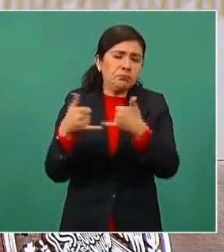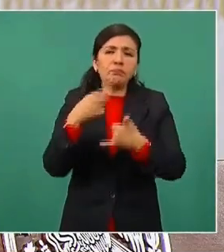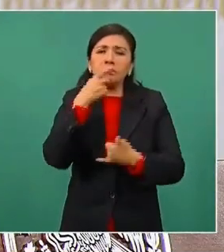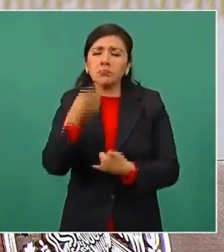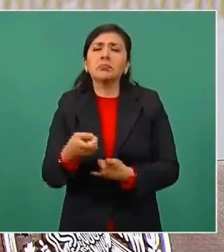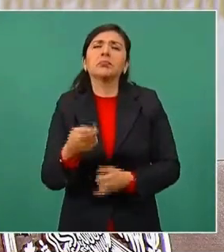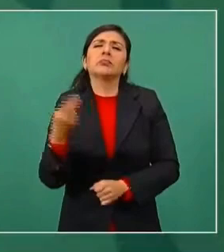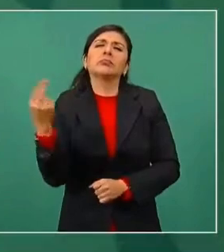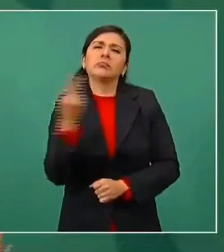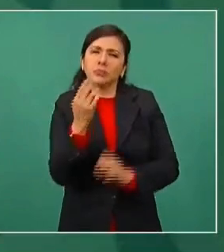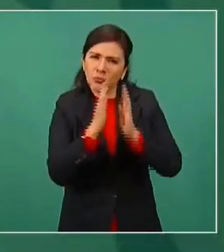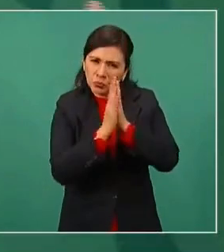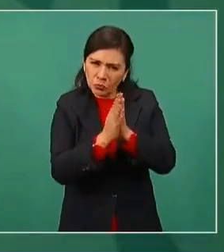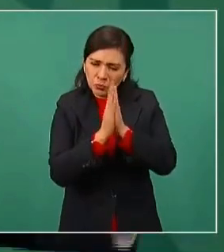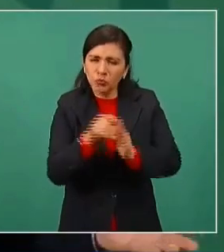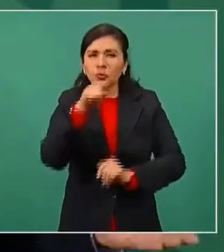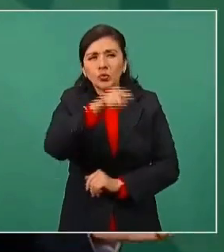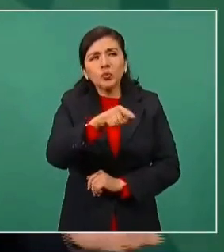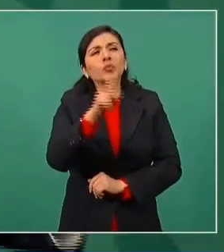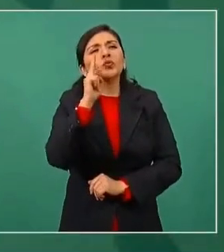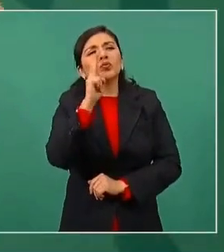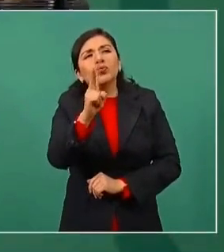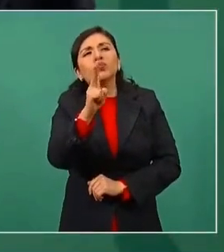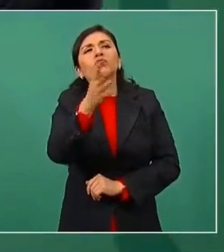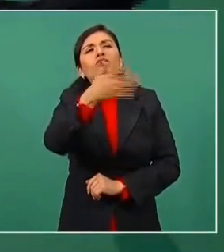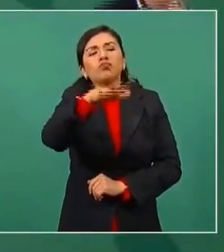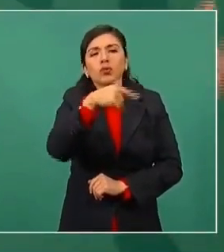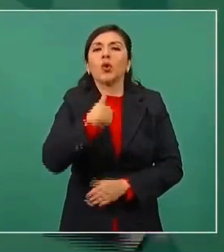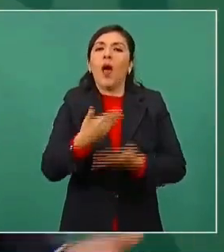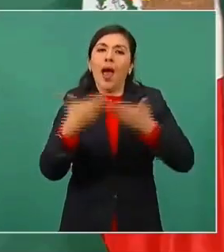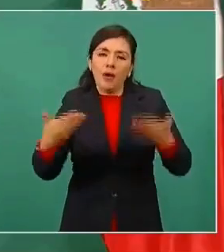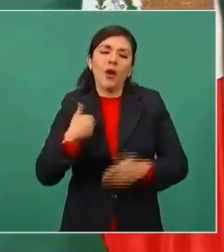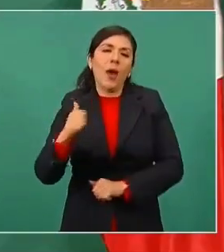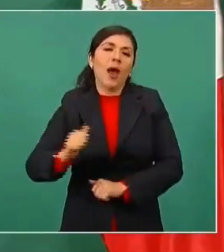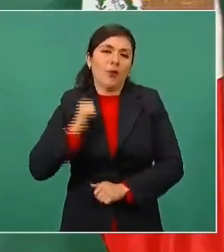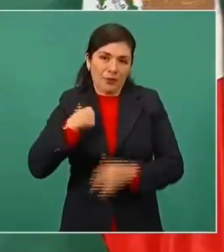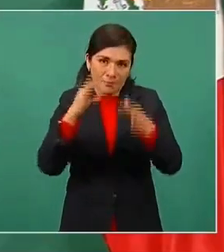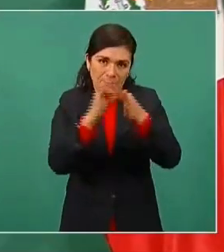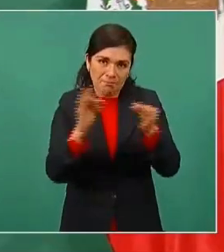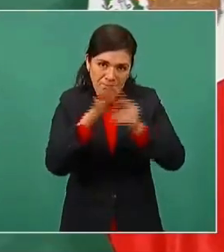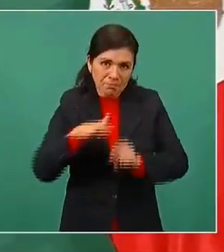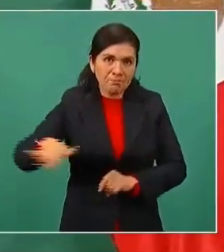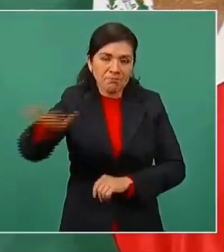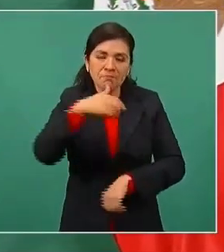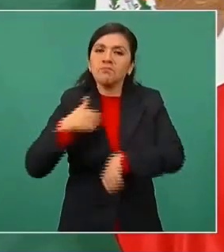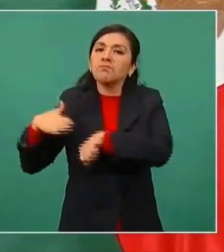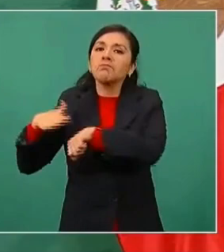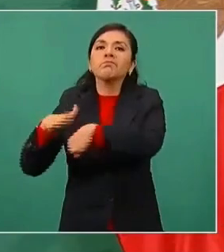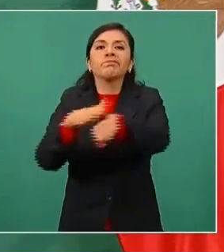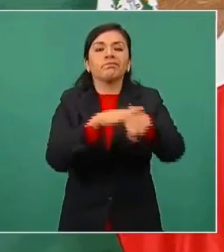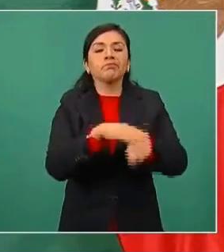se informara, y yo aquí aprovecho también para hacer extensivo este llamado,